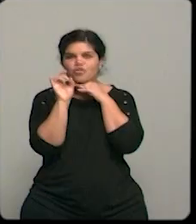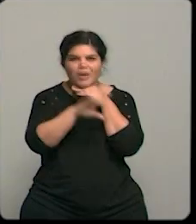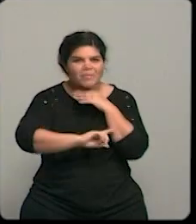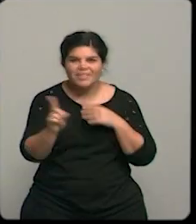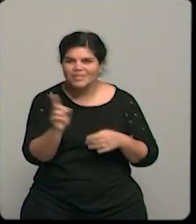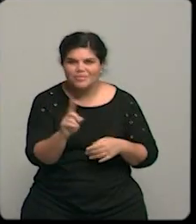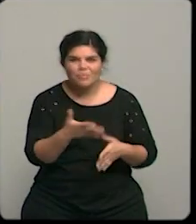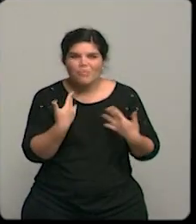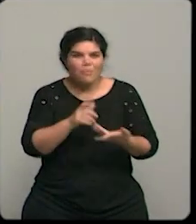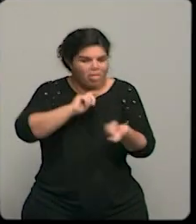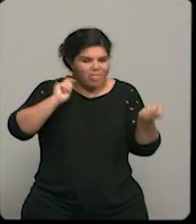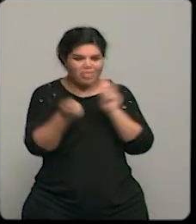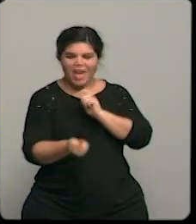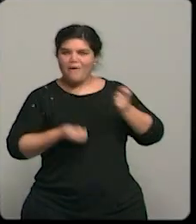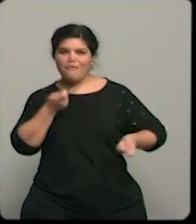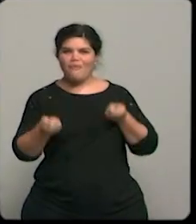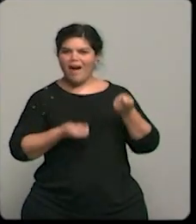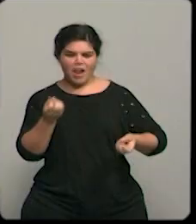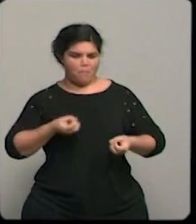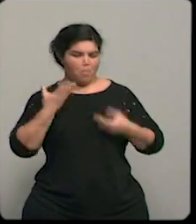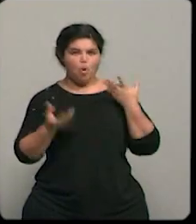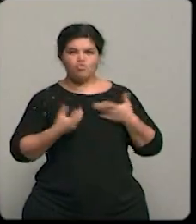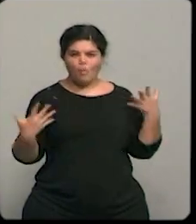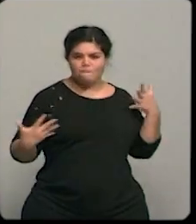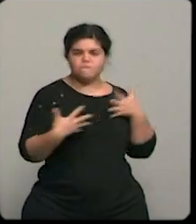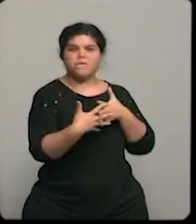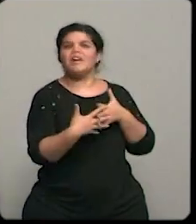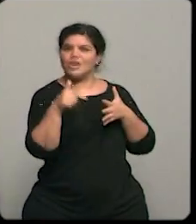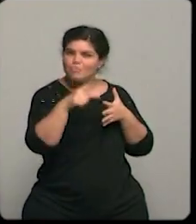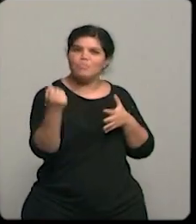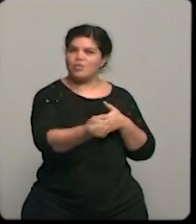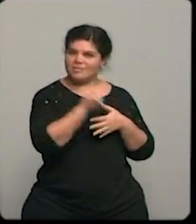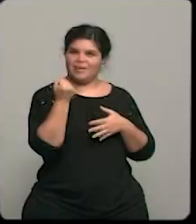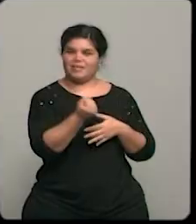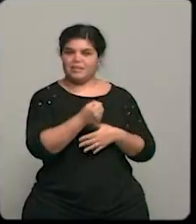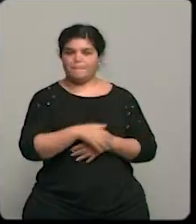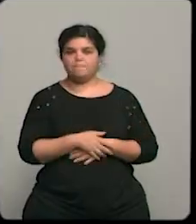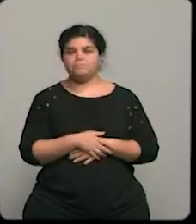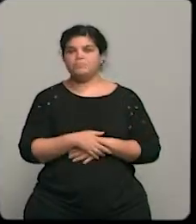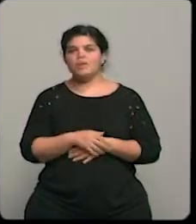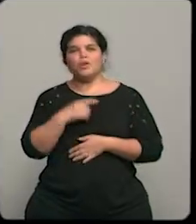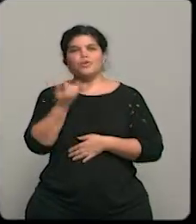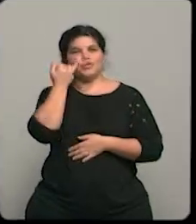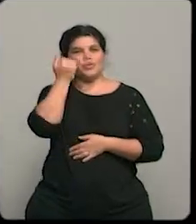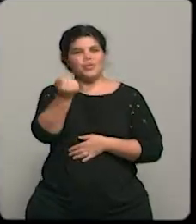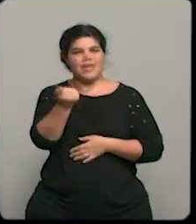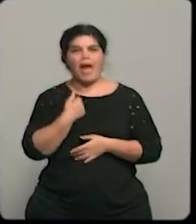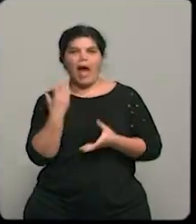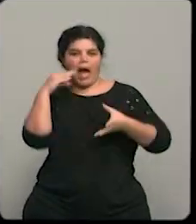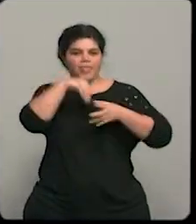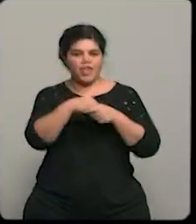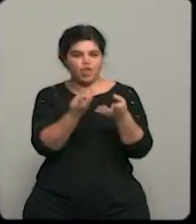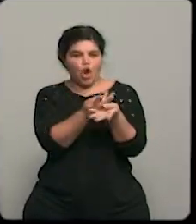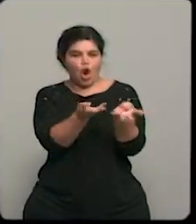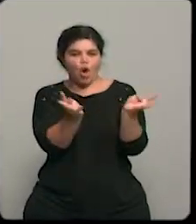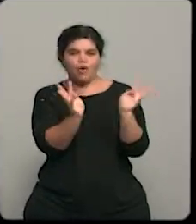puso a bailar. Tenemos un programa que se llama Por Dentro de la Orquesta. Sí, ¿de qué se trata? Ponemos la orquesta, no lo hacemos en este espacio